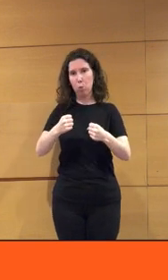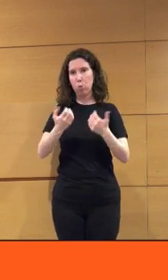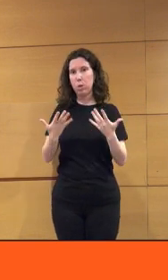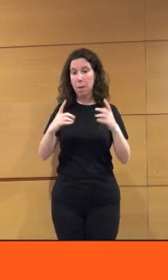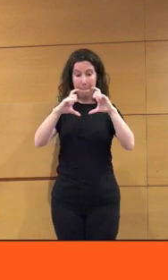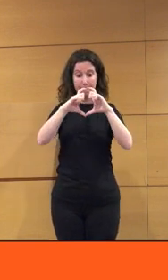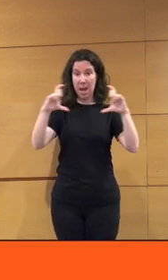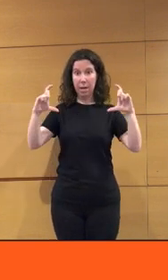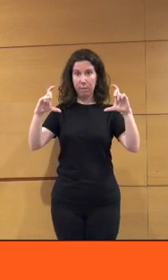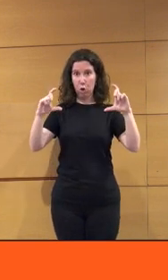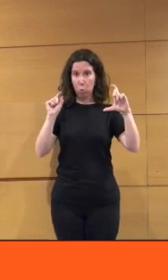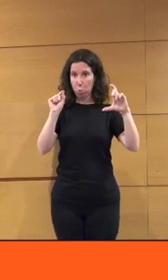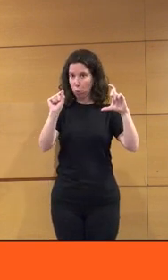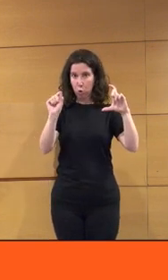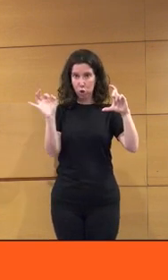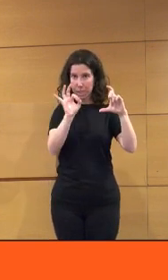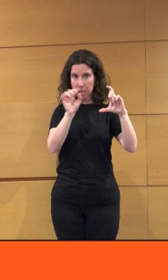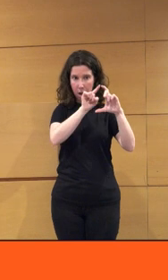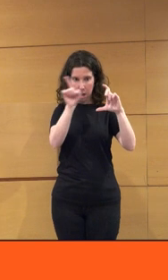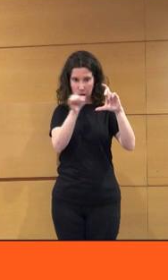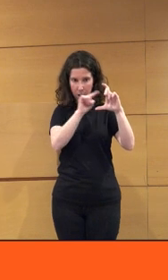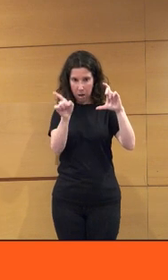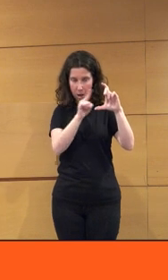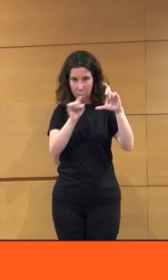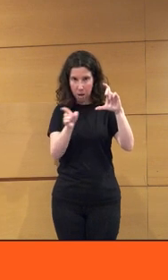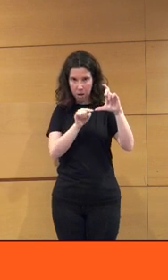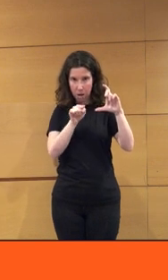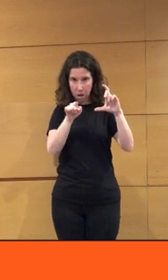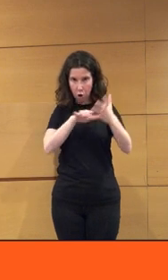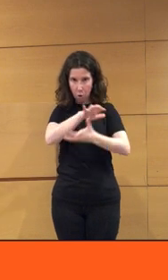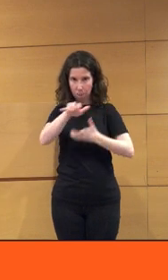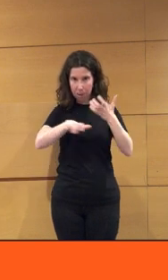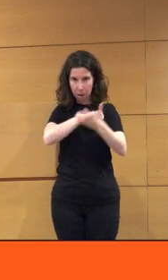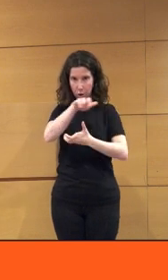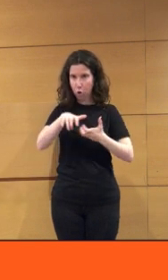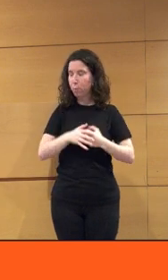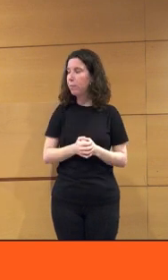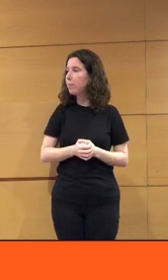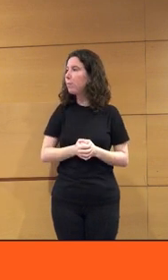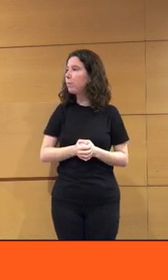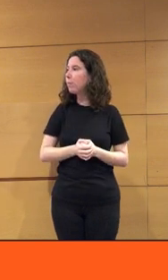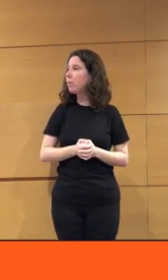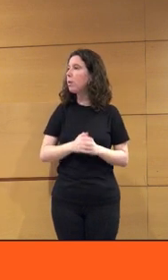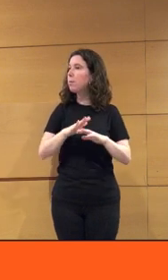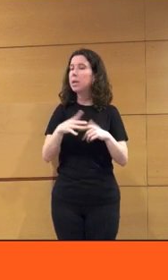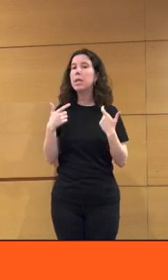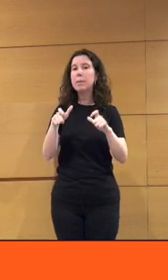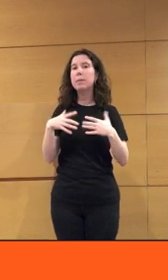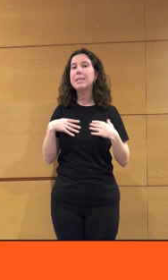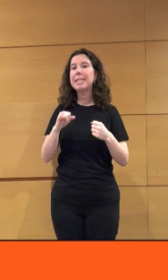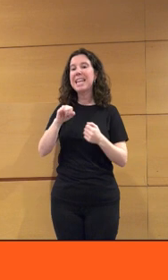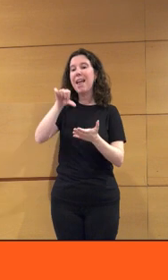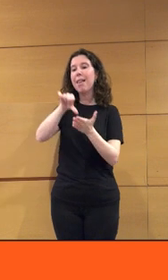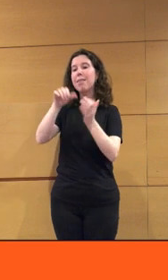una única oración, es sumamente complejo para decir que el Departamento de Salud y los centros sanitarios